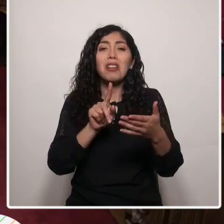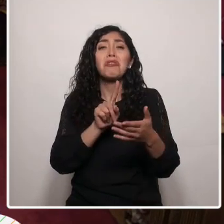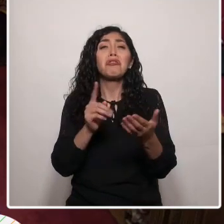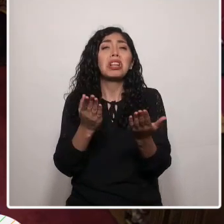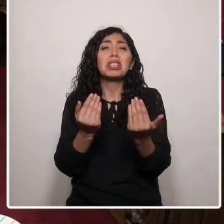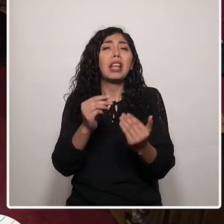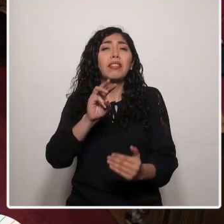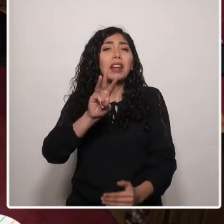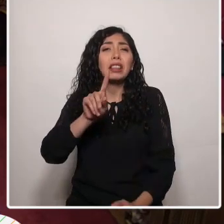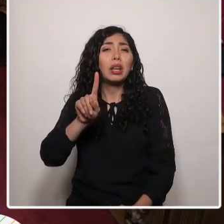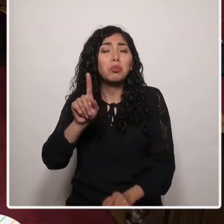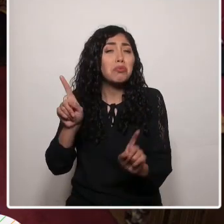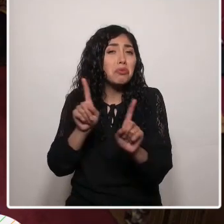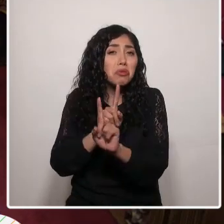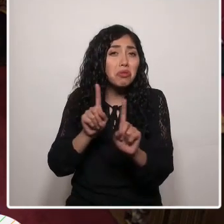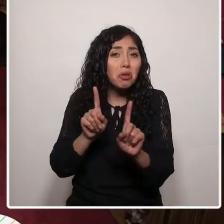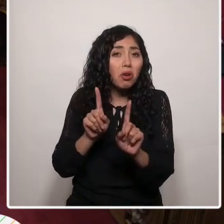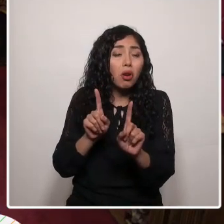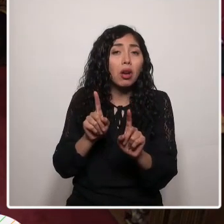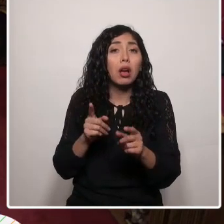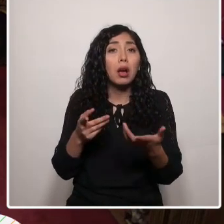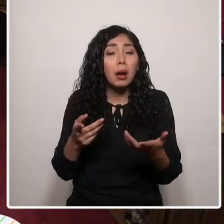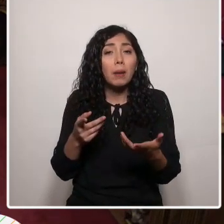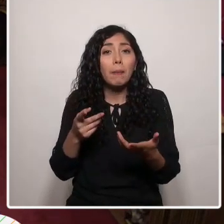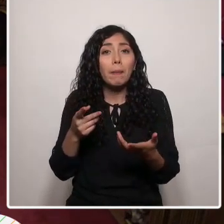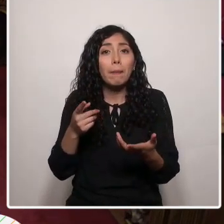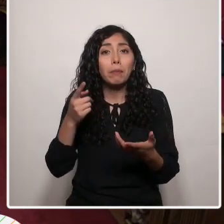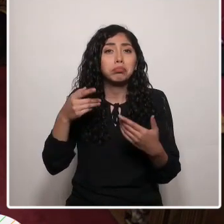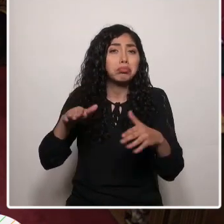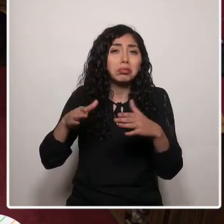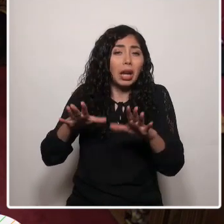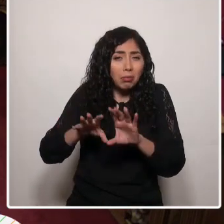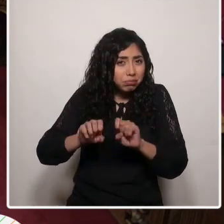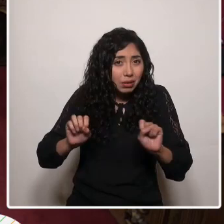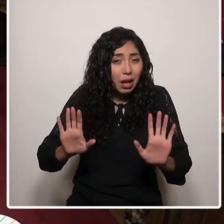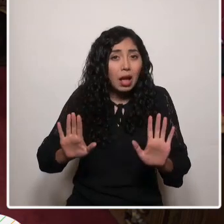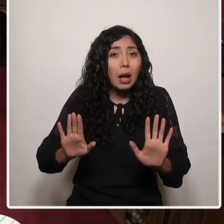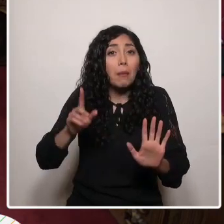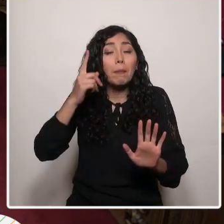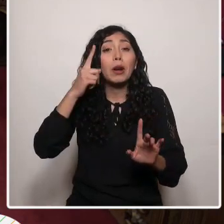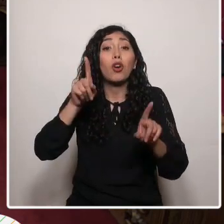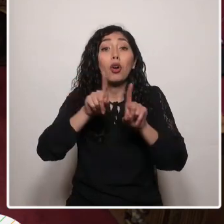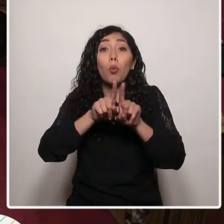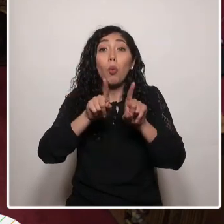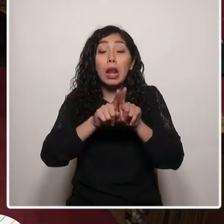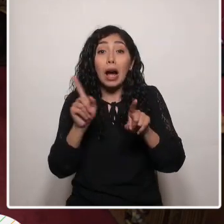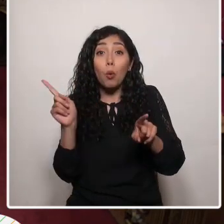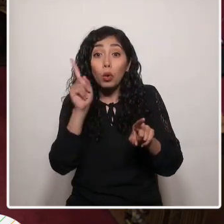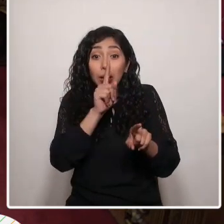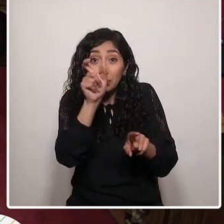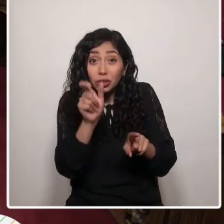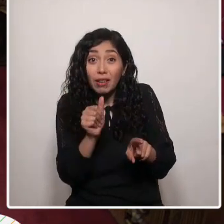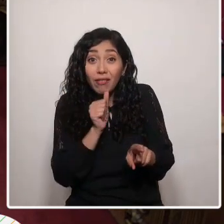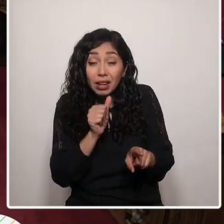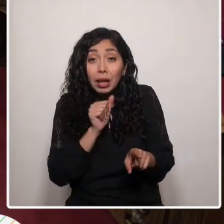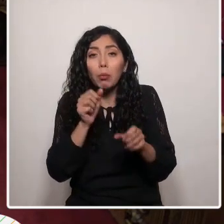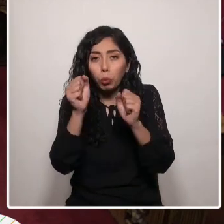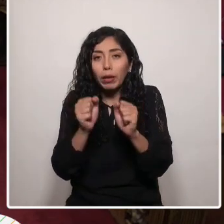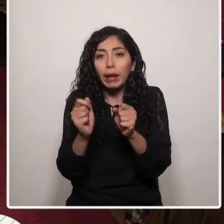31, pero él hizo el llamamiento a que pudiéramos cubrir en la última plaza que quedaba de la comisión de